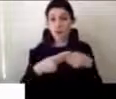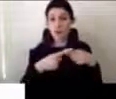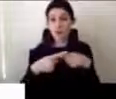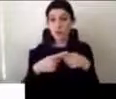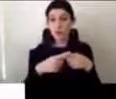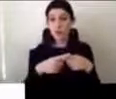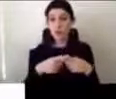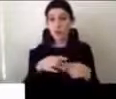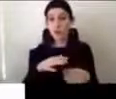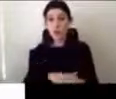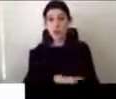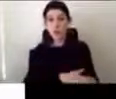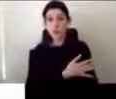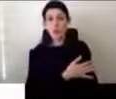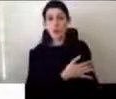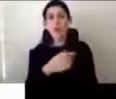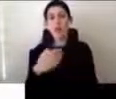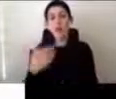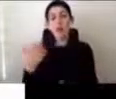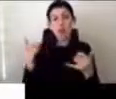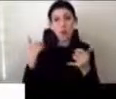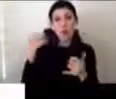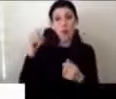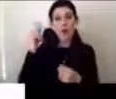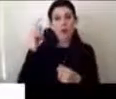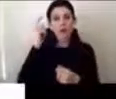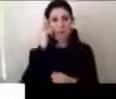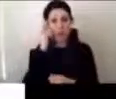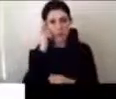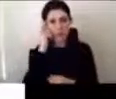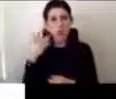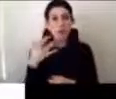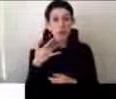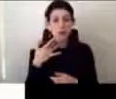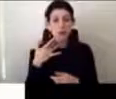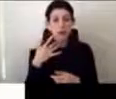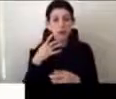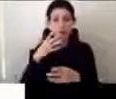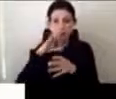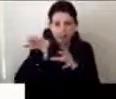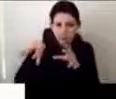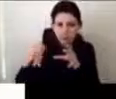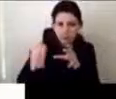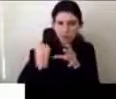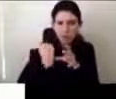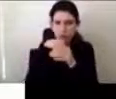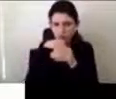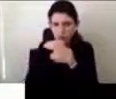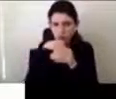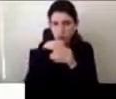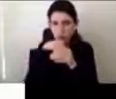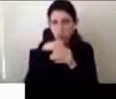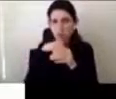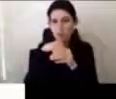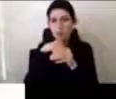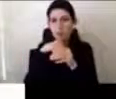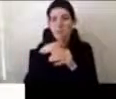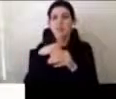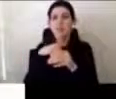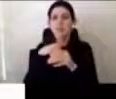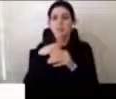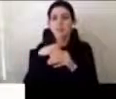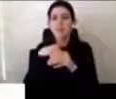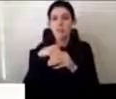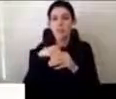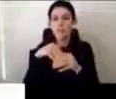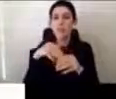cognitivos. Porque si ustedes se fijan, va involucrando áreas que en los más pequeños todavía no están